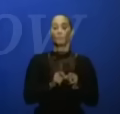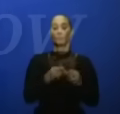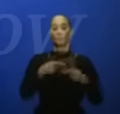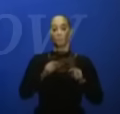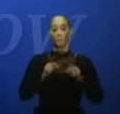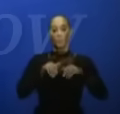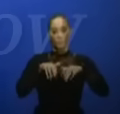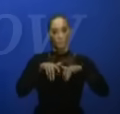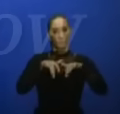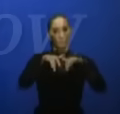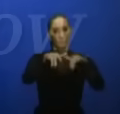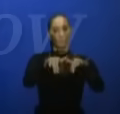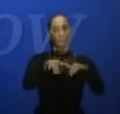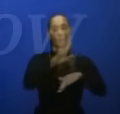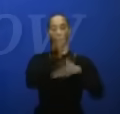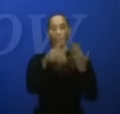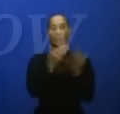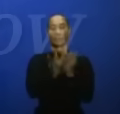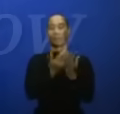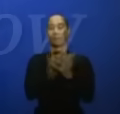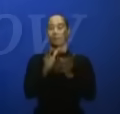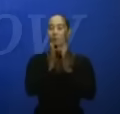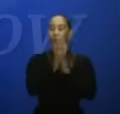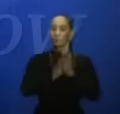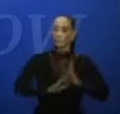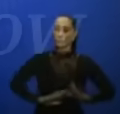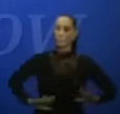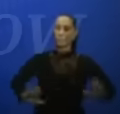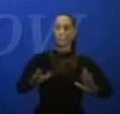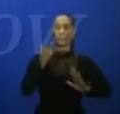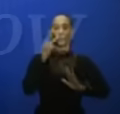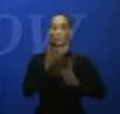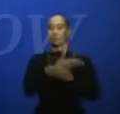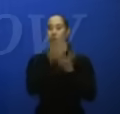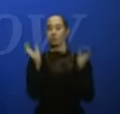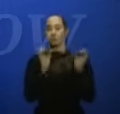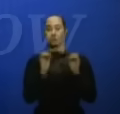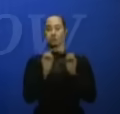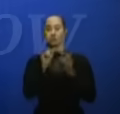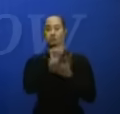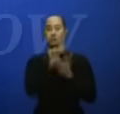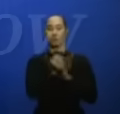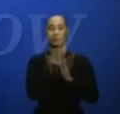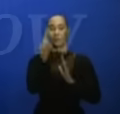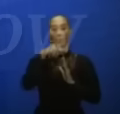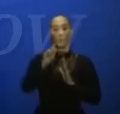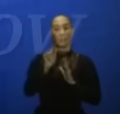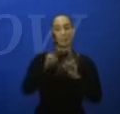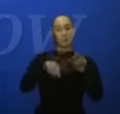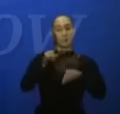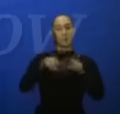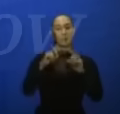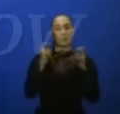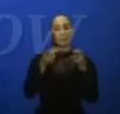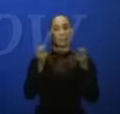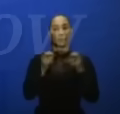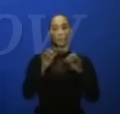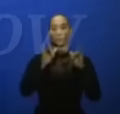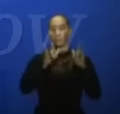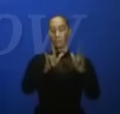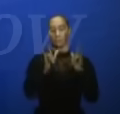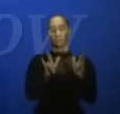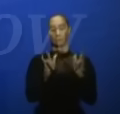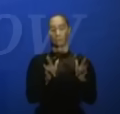con un despliegue todo estuviera tranquilo, y fíjense que no ha habido ninguna situación. Pero donde ha habido algunos temas es en